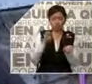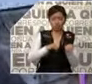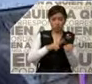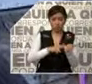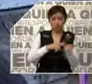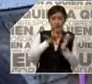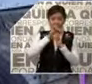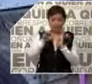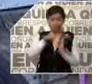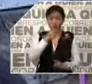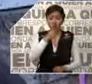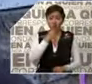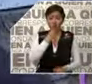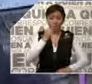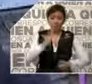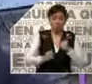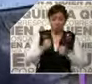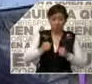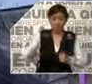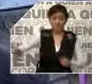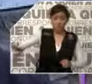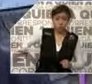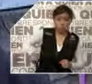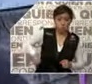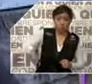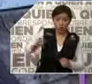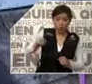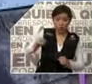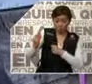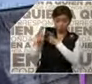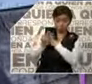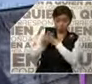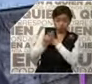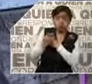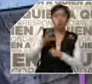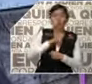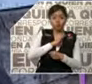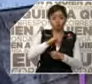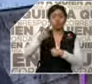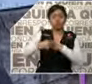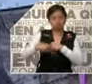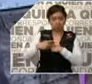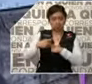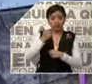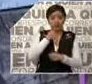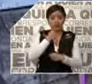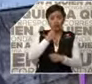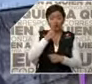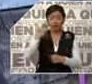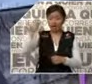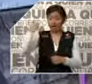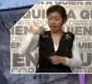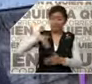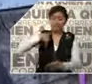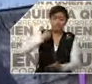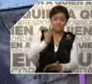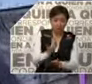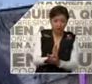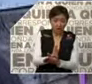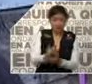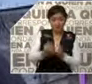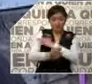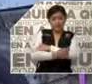corre y se pega donde no tiene protección, pues sí le afecta bastante. Un día se cayó y le quedó